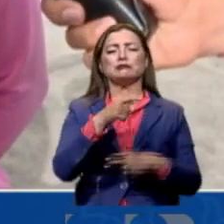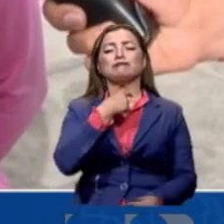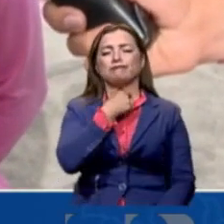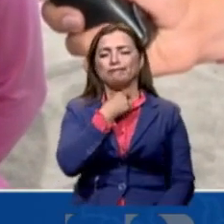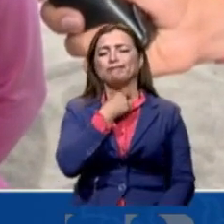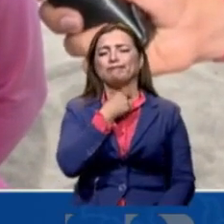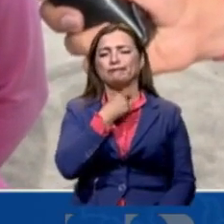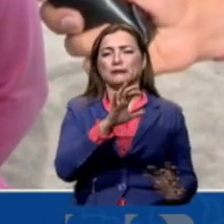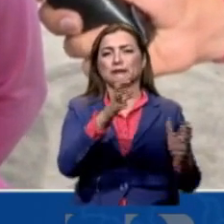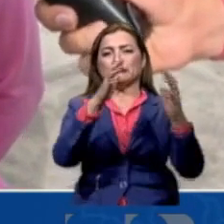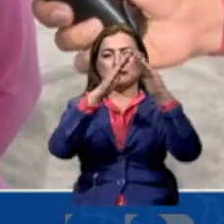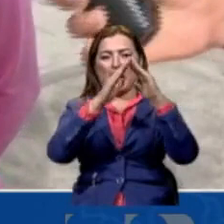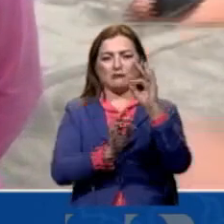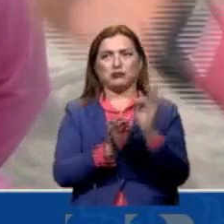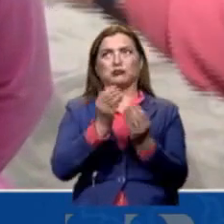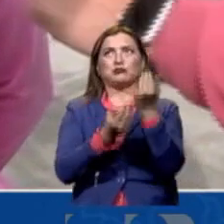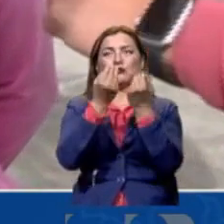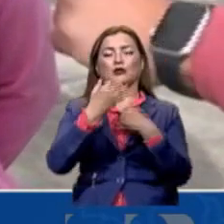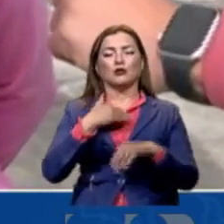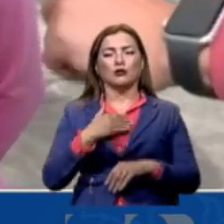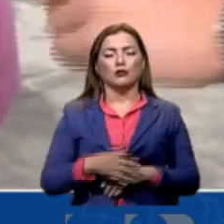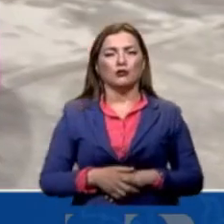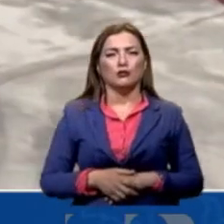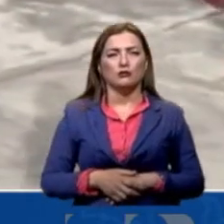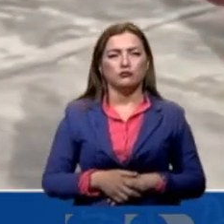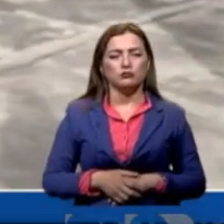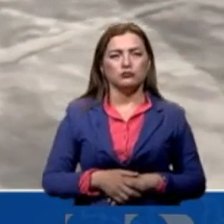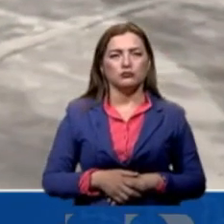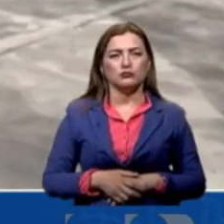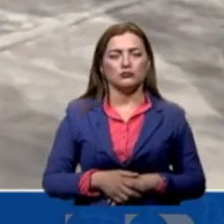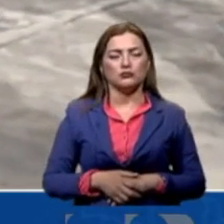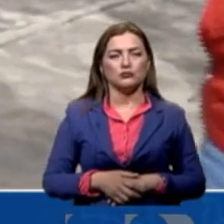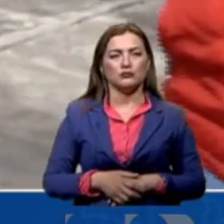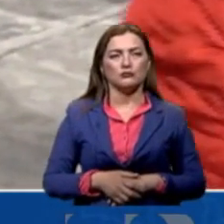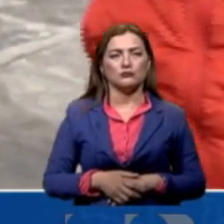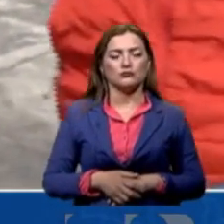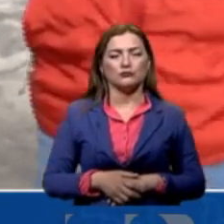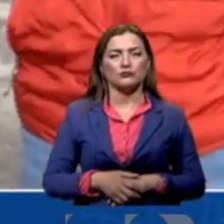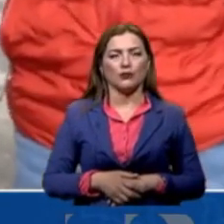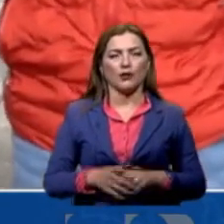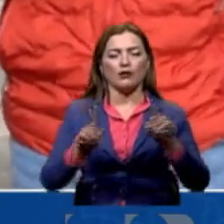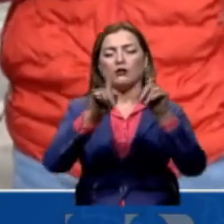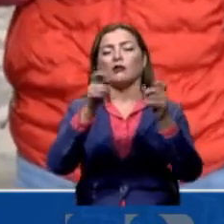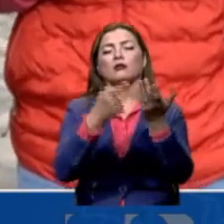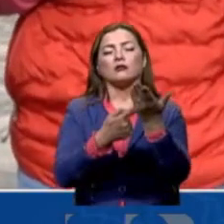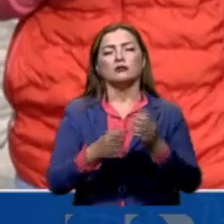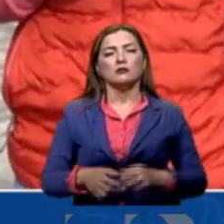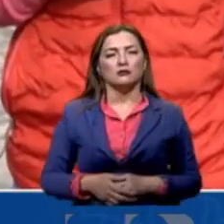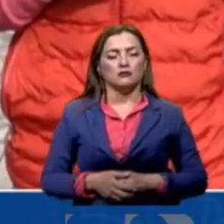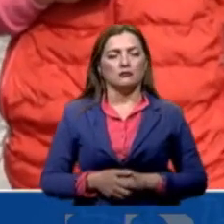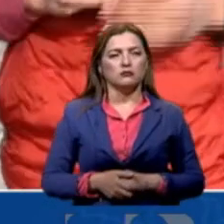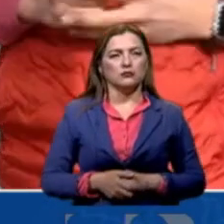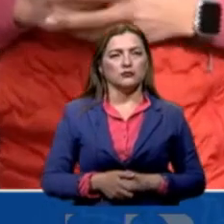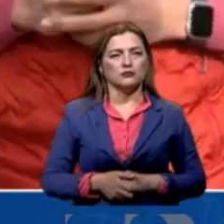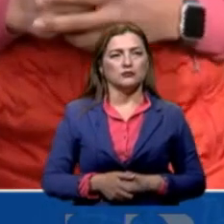llegue un poco más cerca. Ok, Lube, espérenme un segundito que entiendo que tienen una pregunta desde estudio. Gabriel, Andrea, cuéntenos un poco.